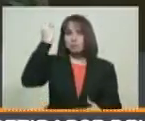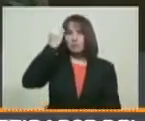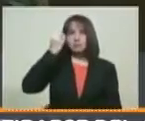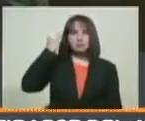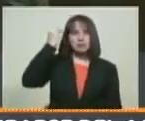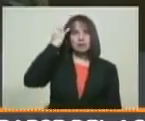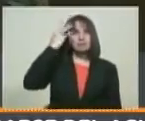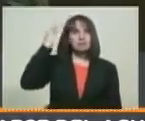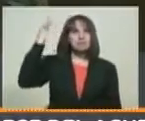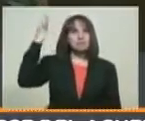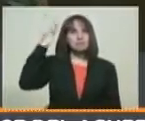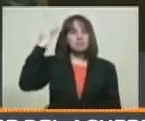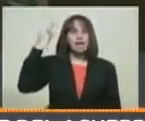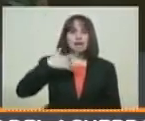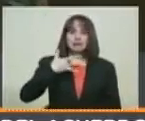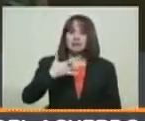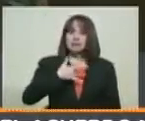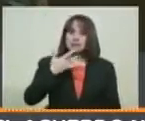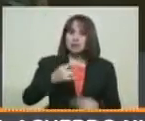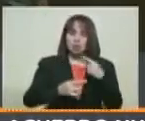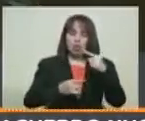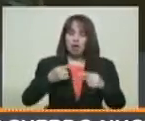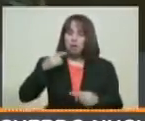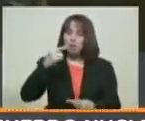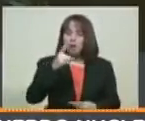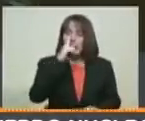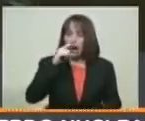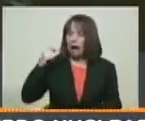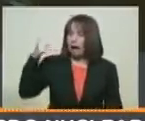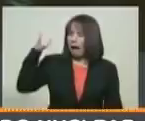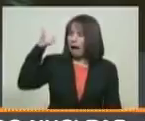porque siento que después de todos estos años de lucha,